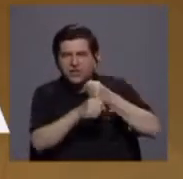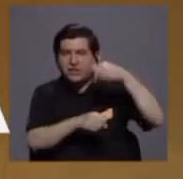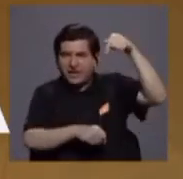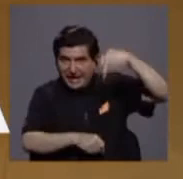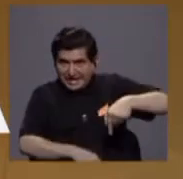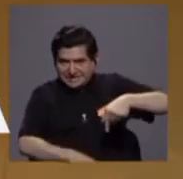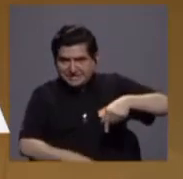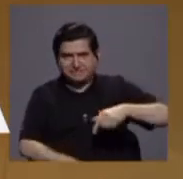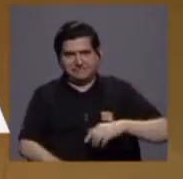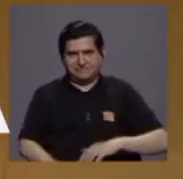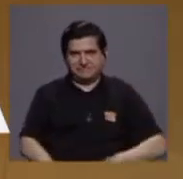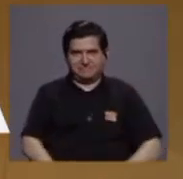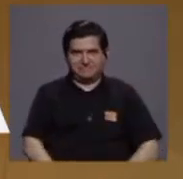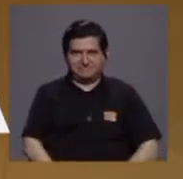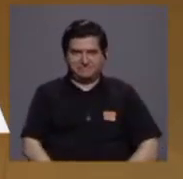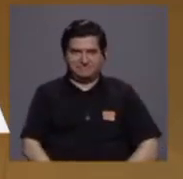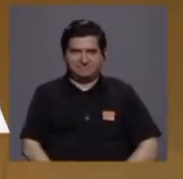y